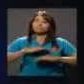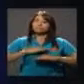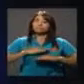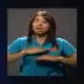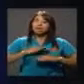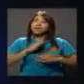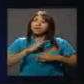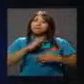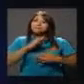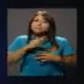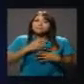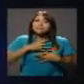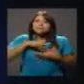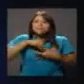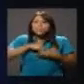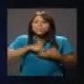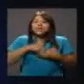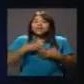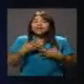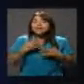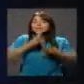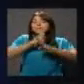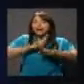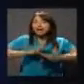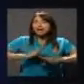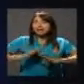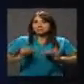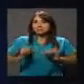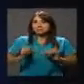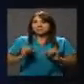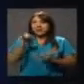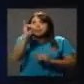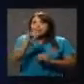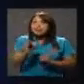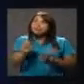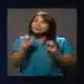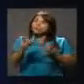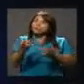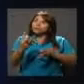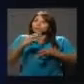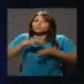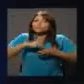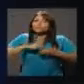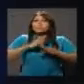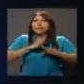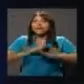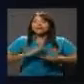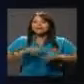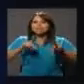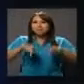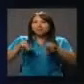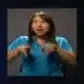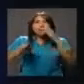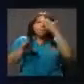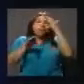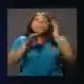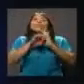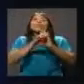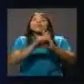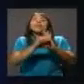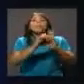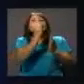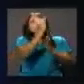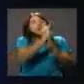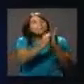espíritu de paz que podría traerle las artes al espíritu del ser humano una pintura una obra